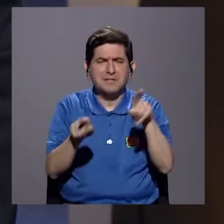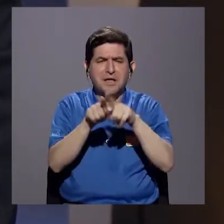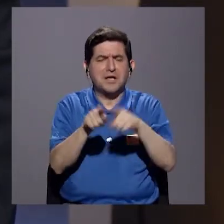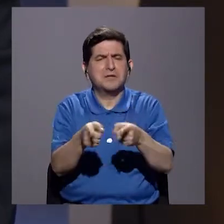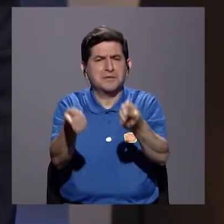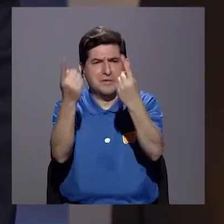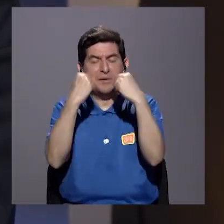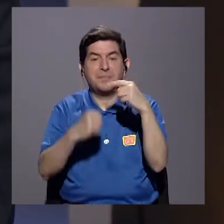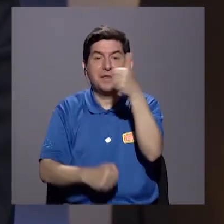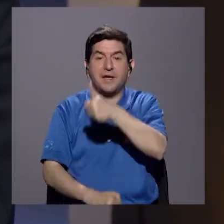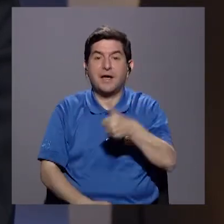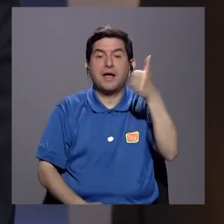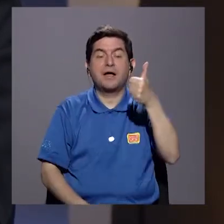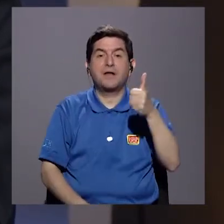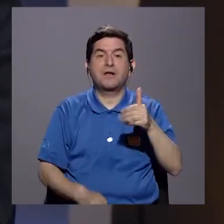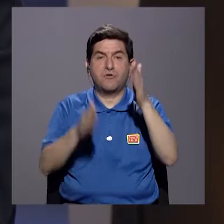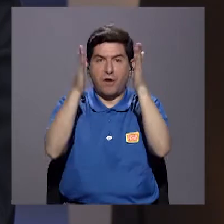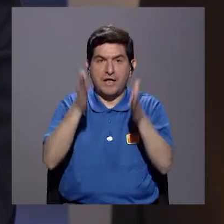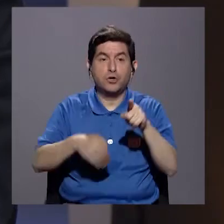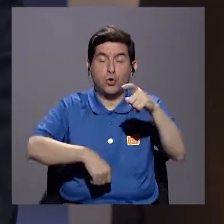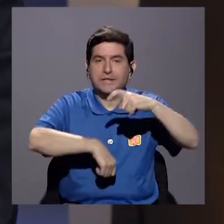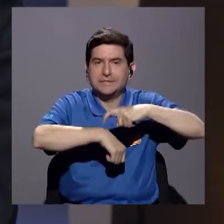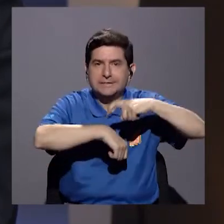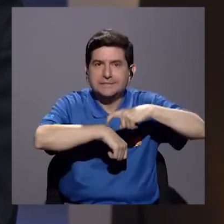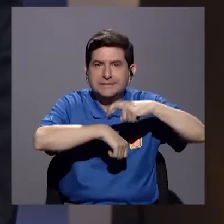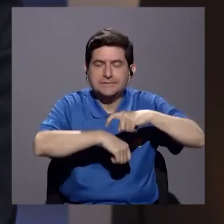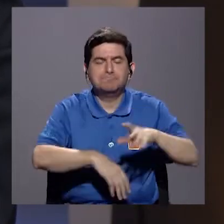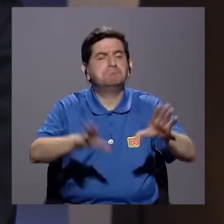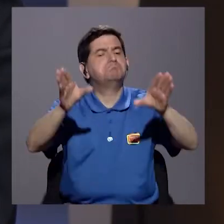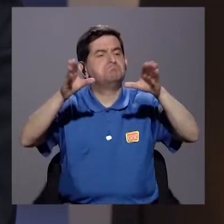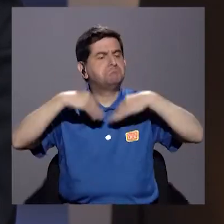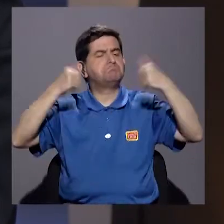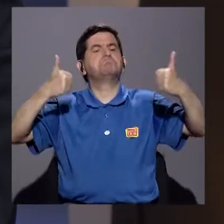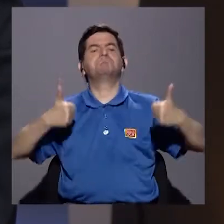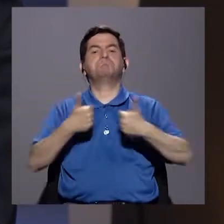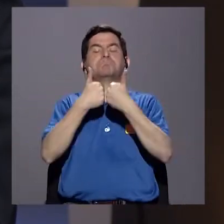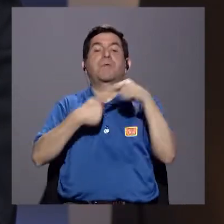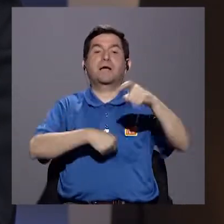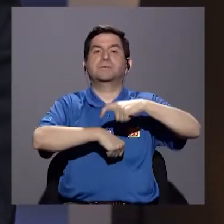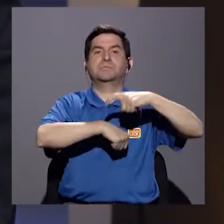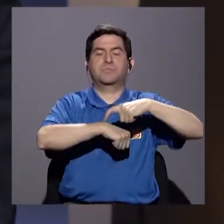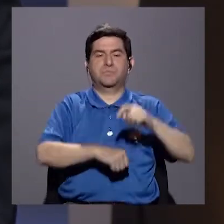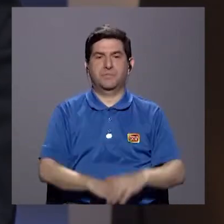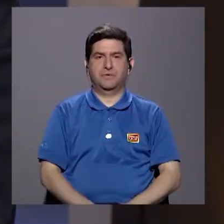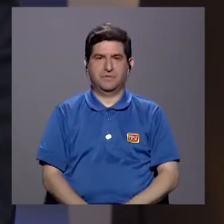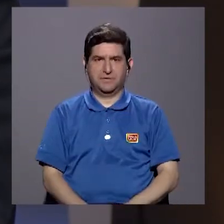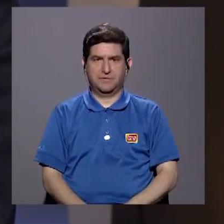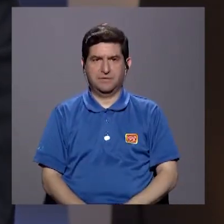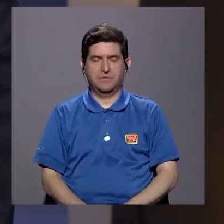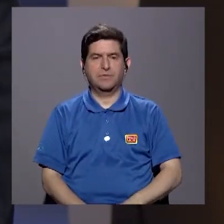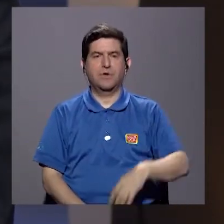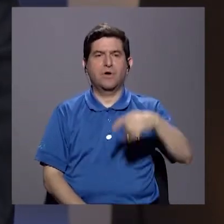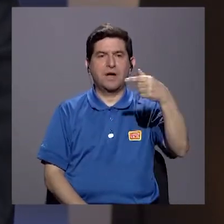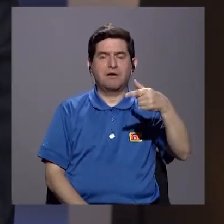de conocimiento, y entonces los rectores de ese entonces aceptaron el reto. Ahí